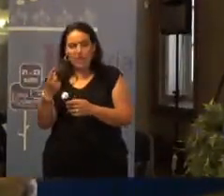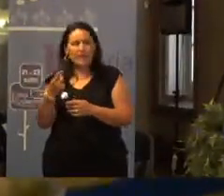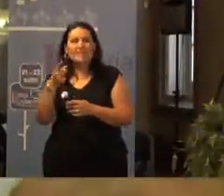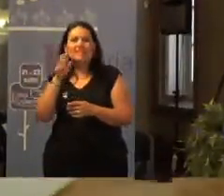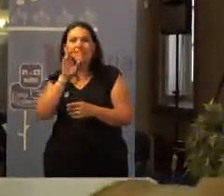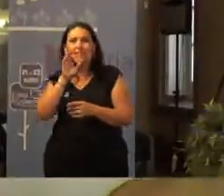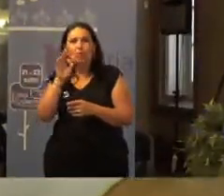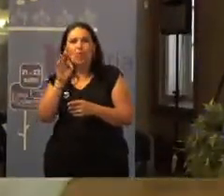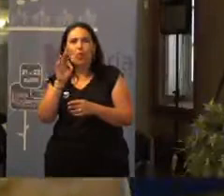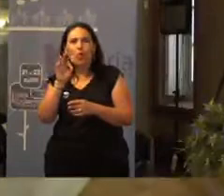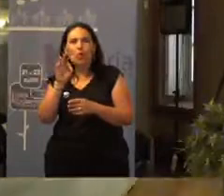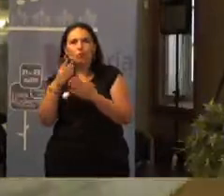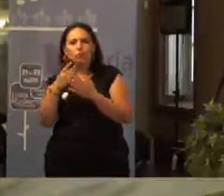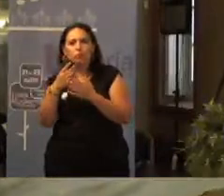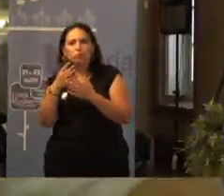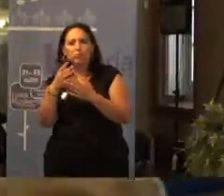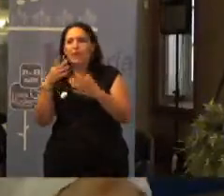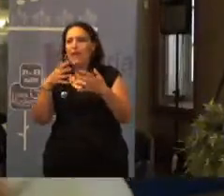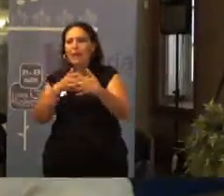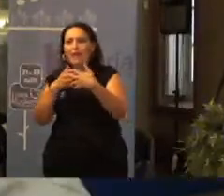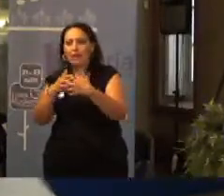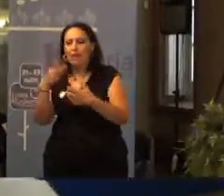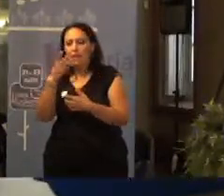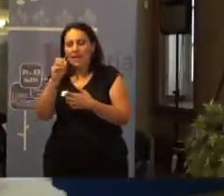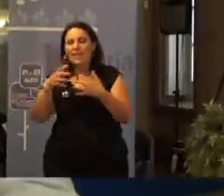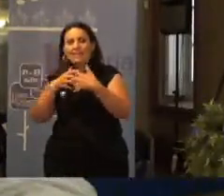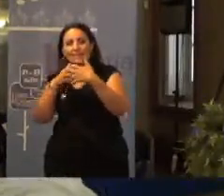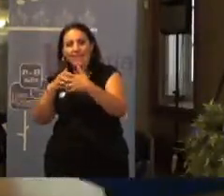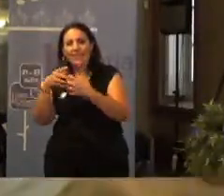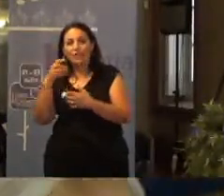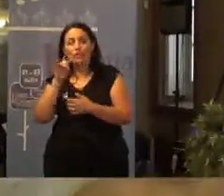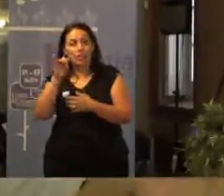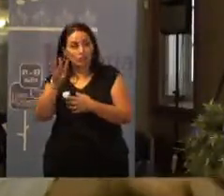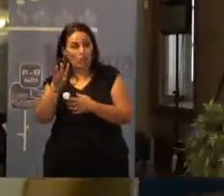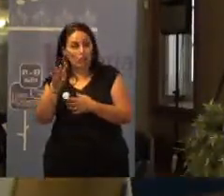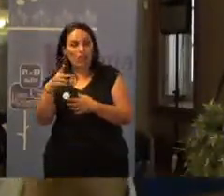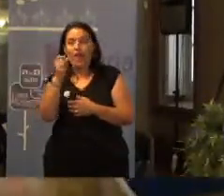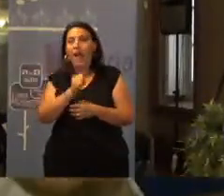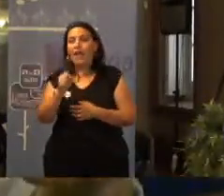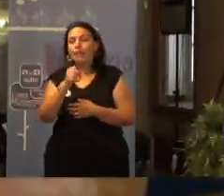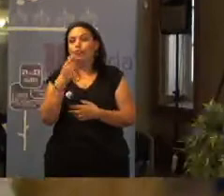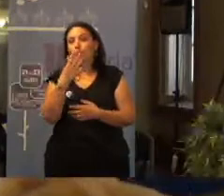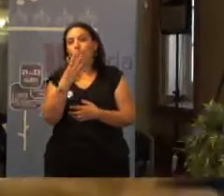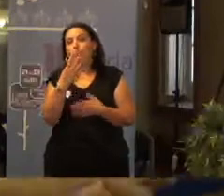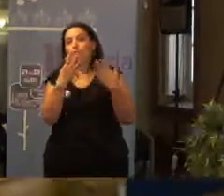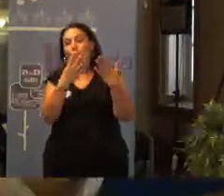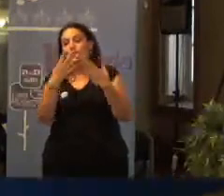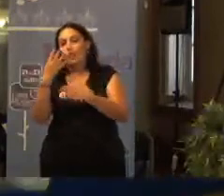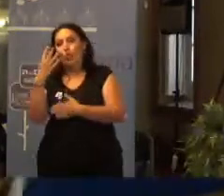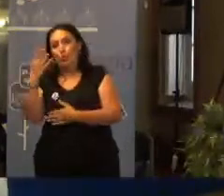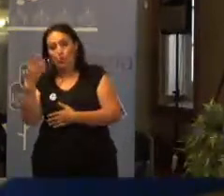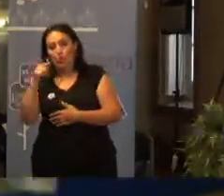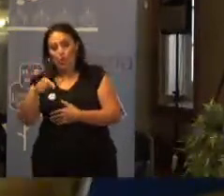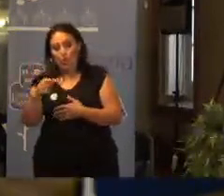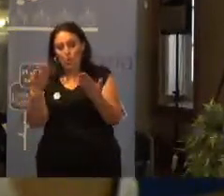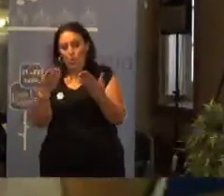XIV até os anos 90, que é cando remata de escribir o libro, a primeira edición inglesa do ano 94, e no capítulo introductorio que